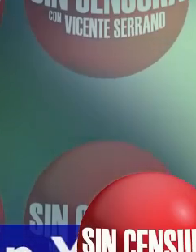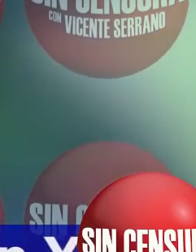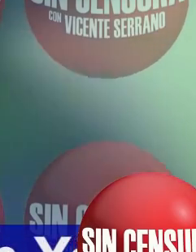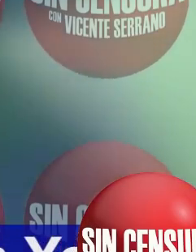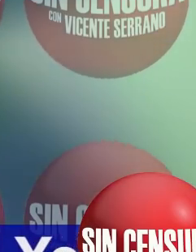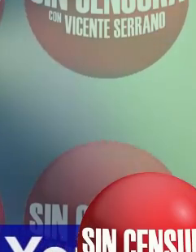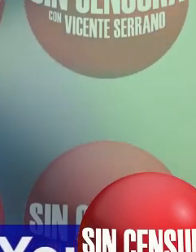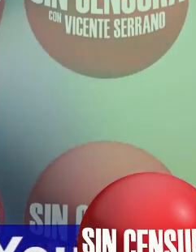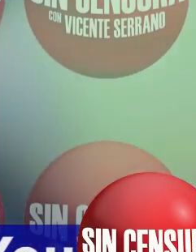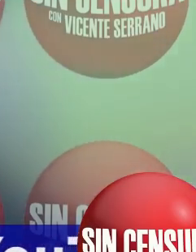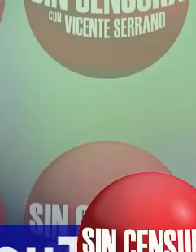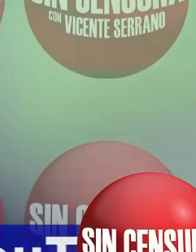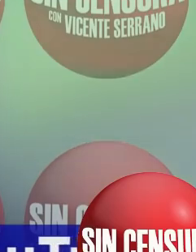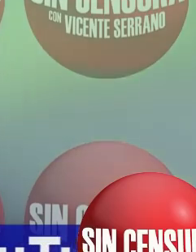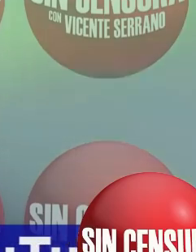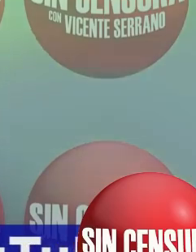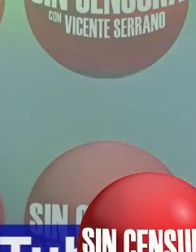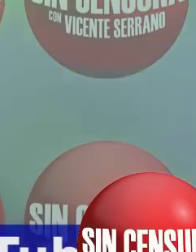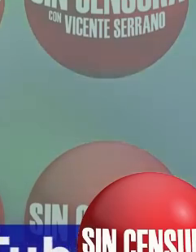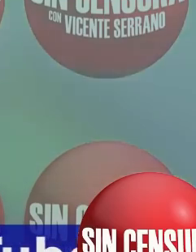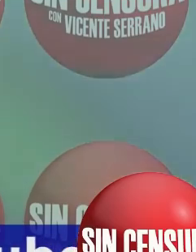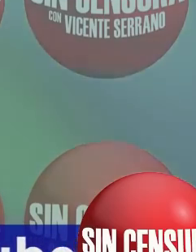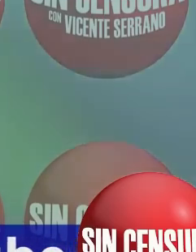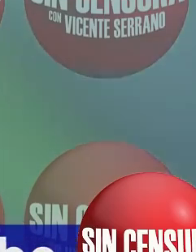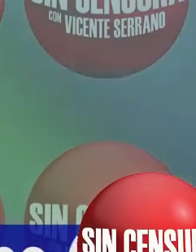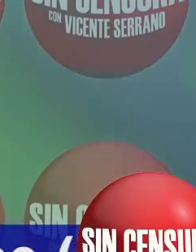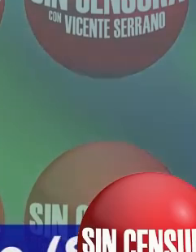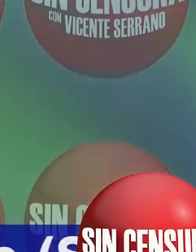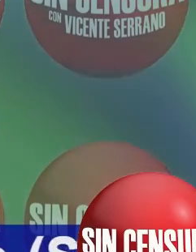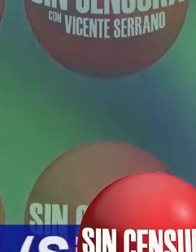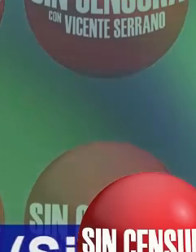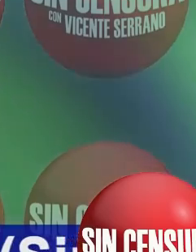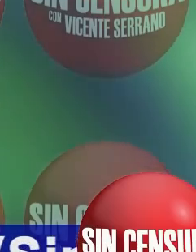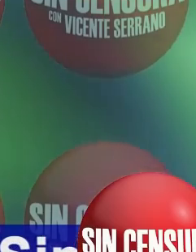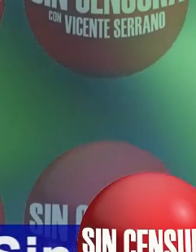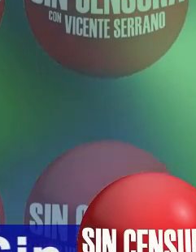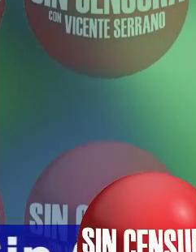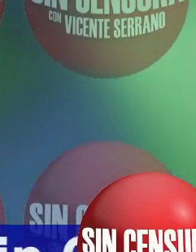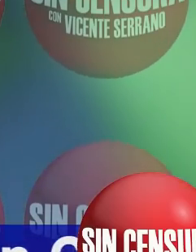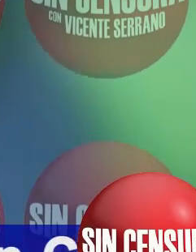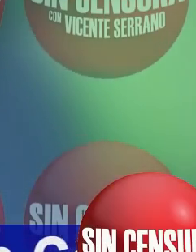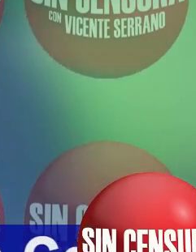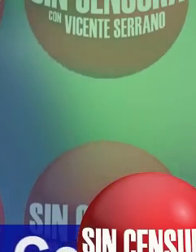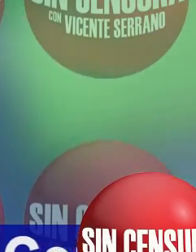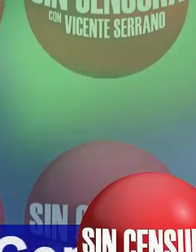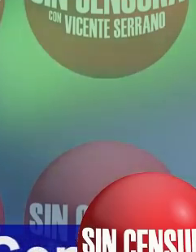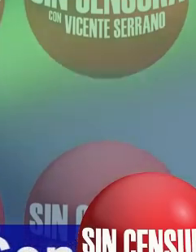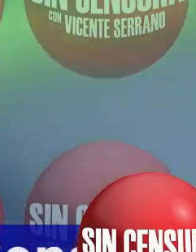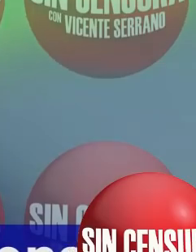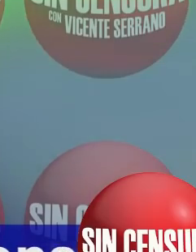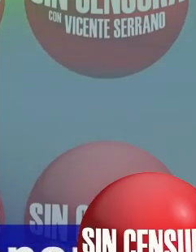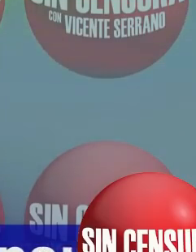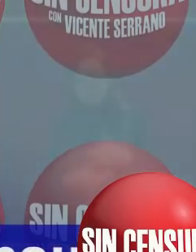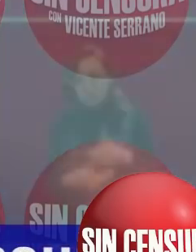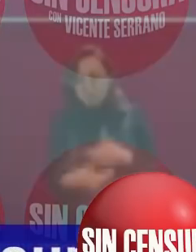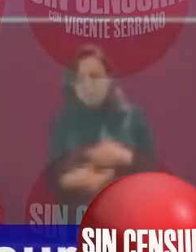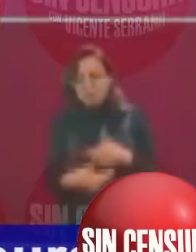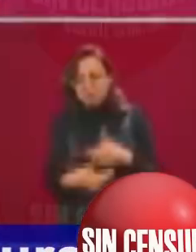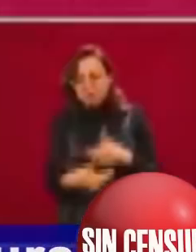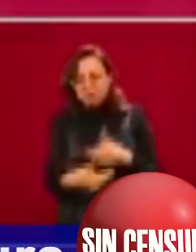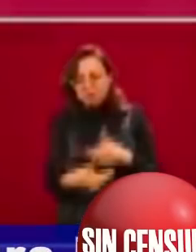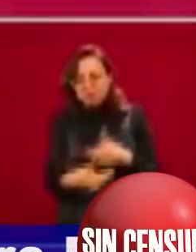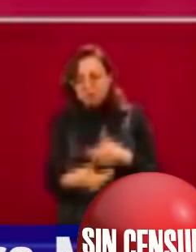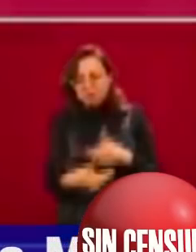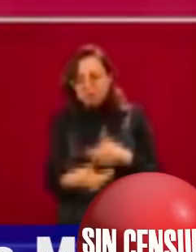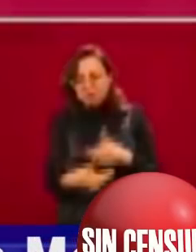los faltantes y las deficiencias en el sistema de salud, la carencia de especialistas, el trabajo no adecuado de elementos importantes, pero